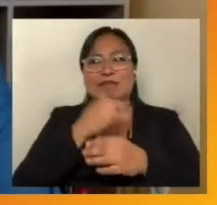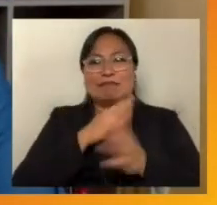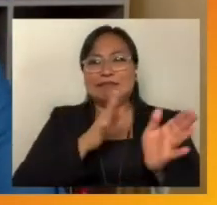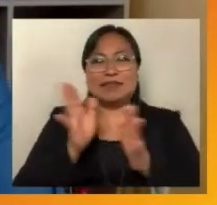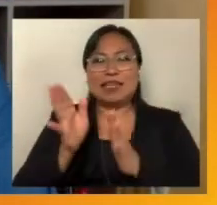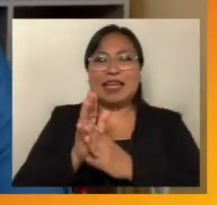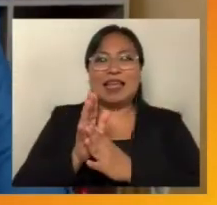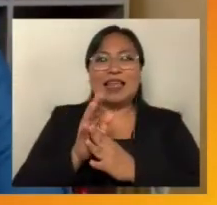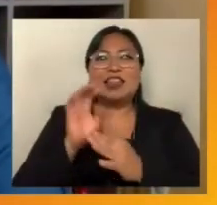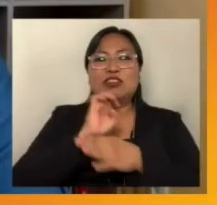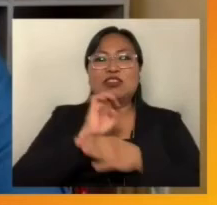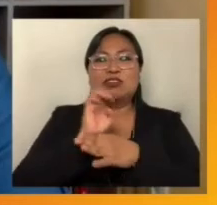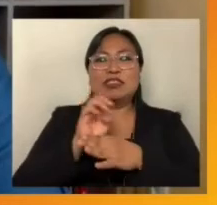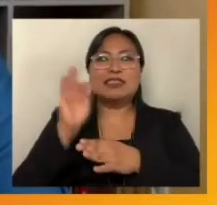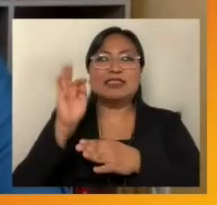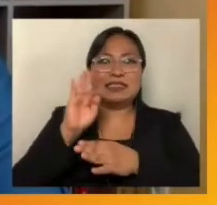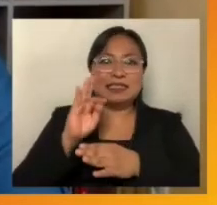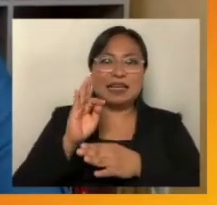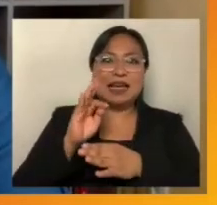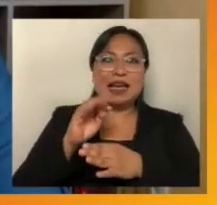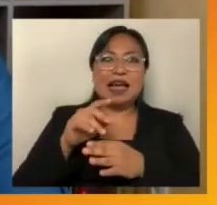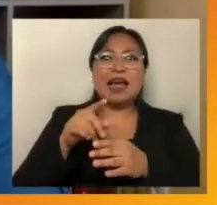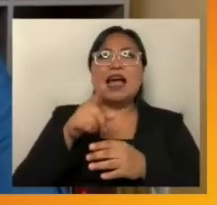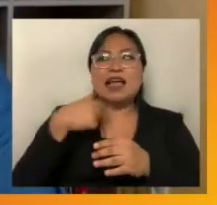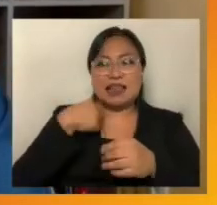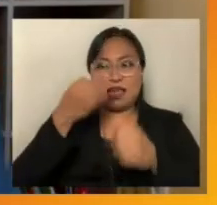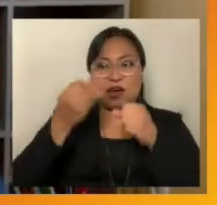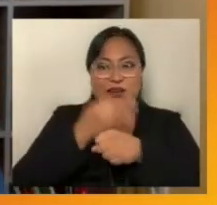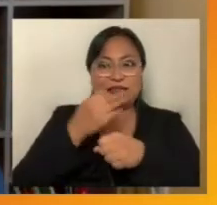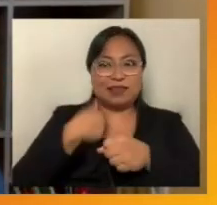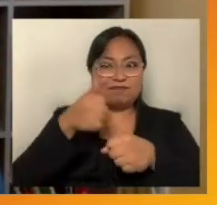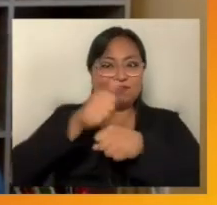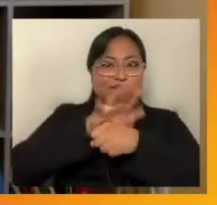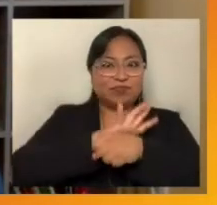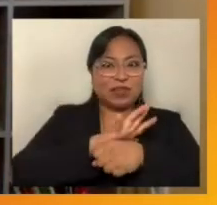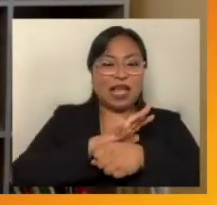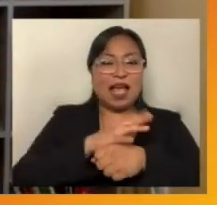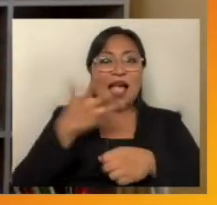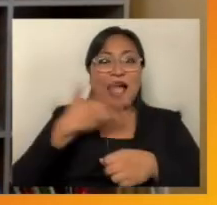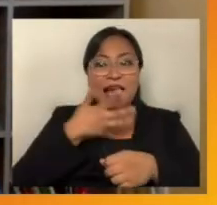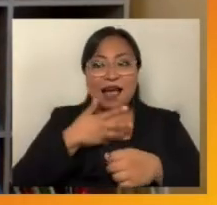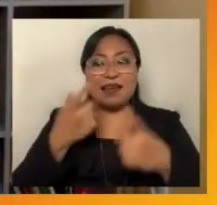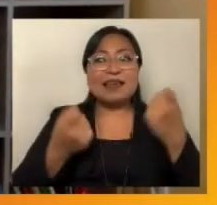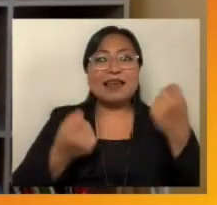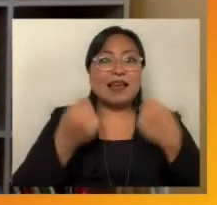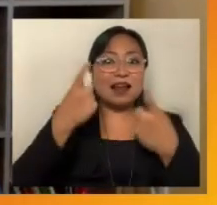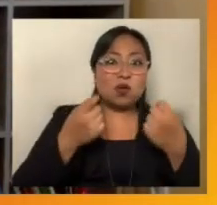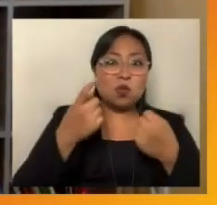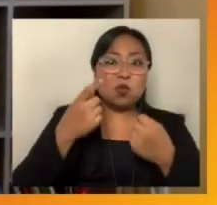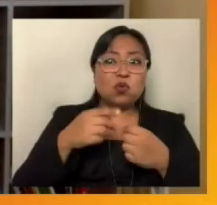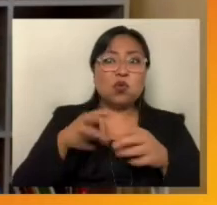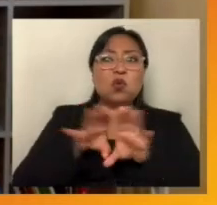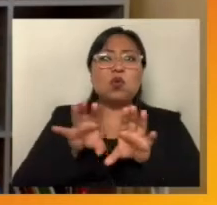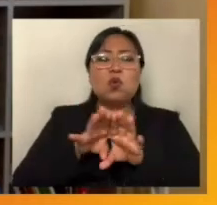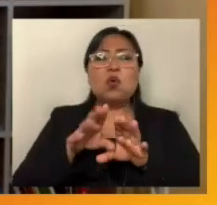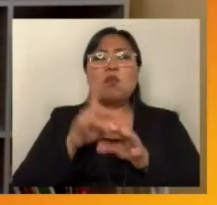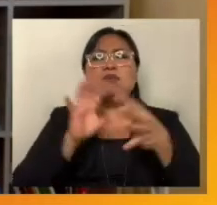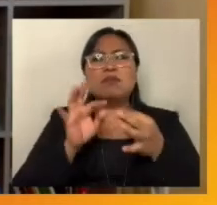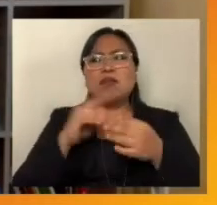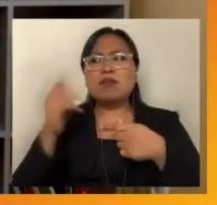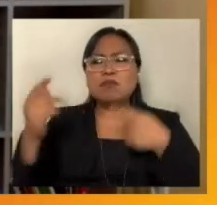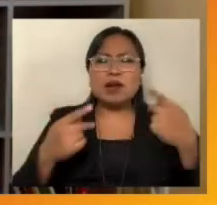E incluso en pandemia han estado distribuyendo qué ha pasado con el dinero que han